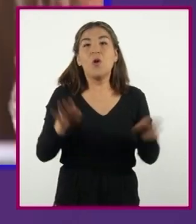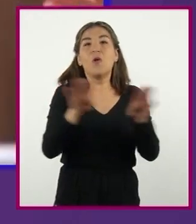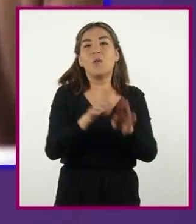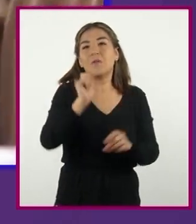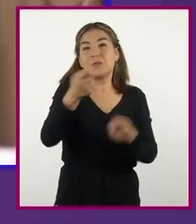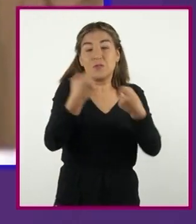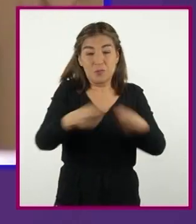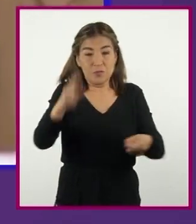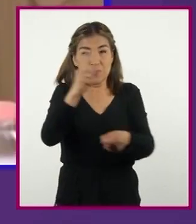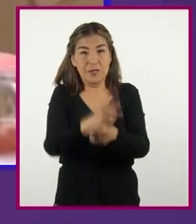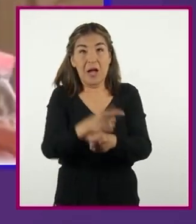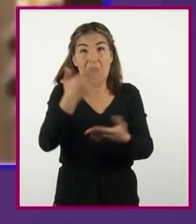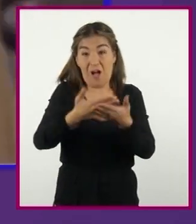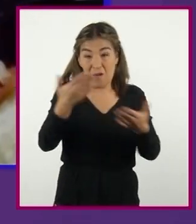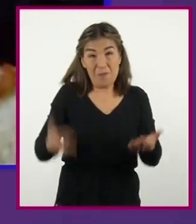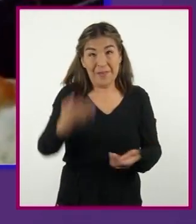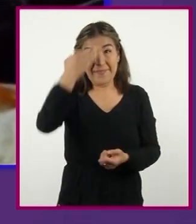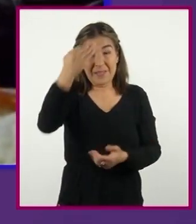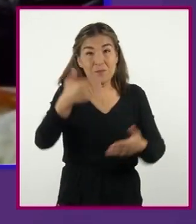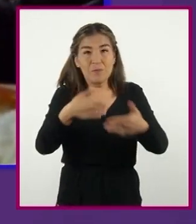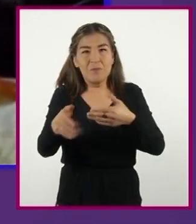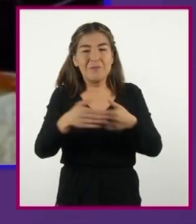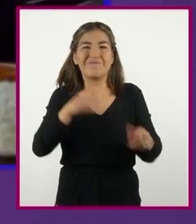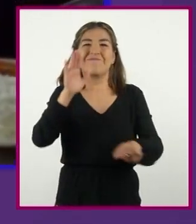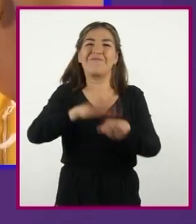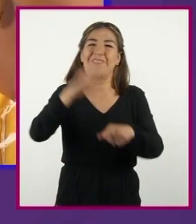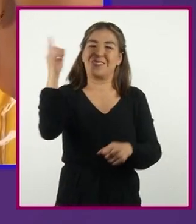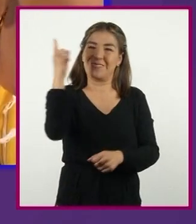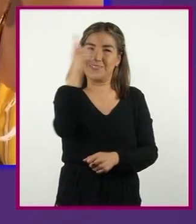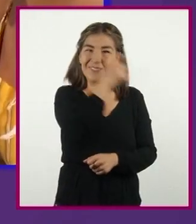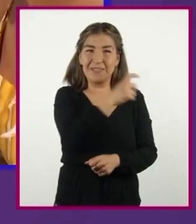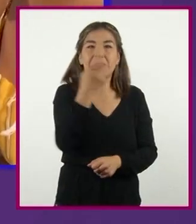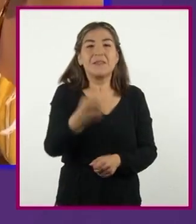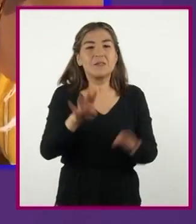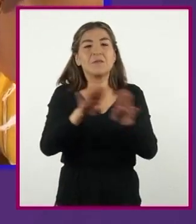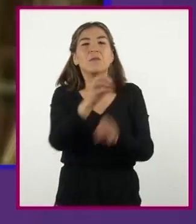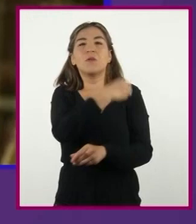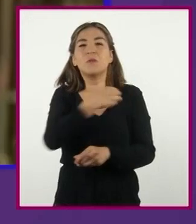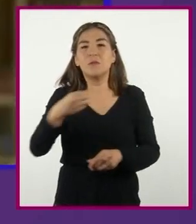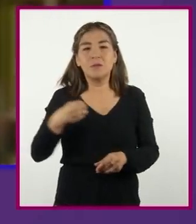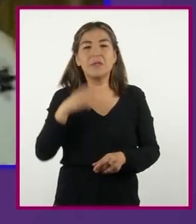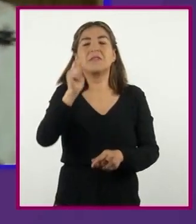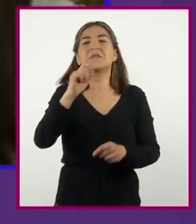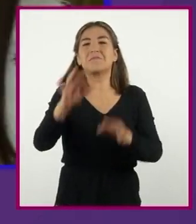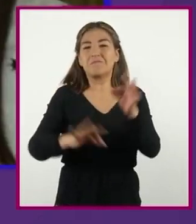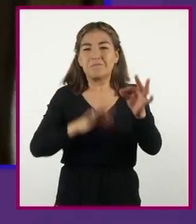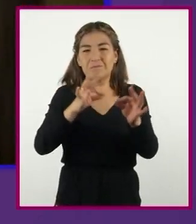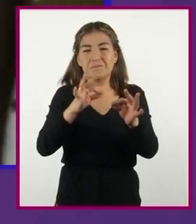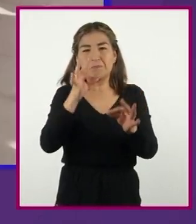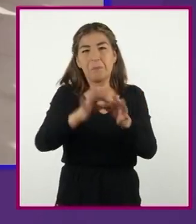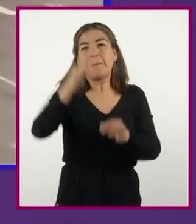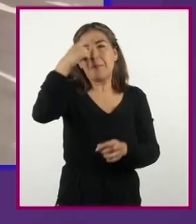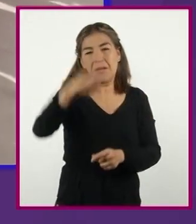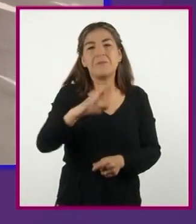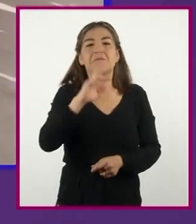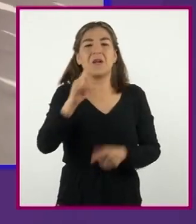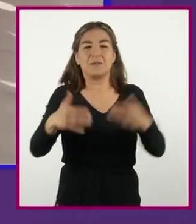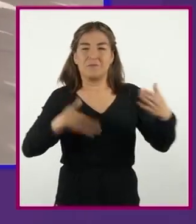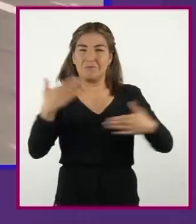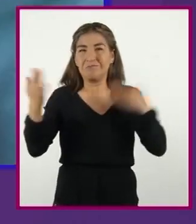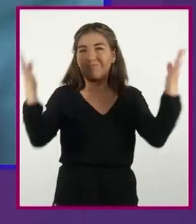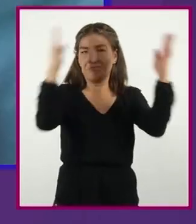que las sociedades contemporáneas sean más complejas y nos obliga a encontrar estrategias para mejorar la